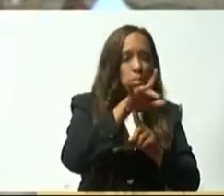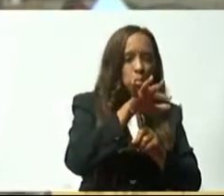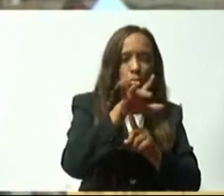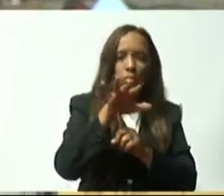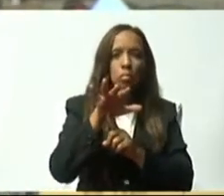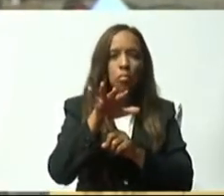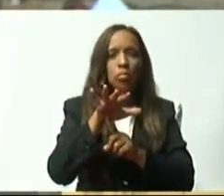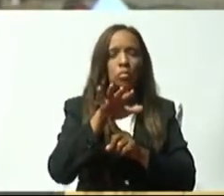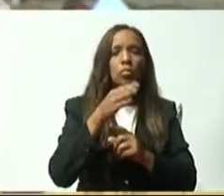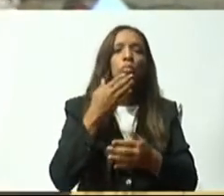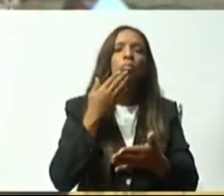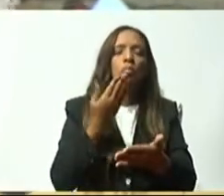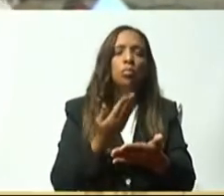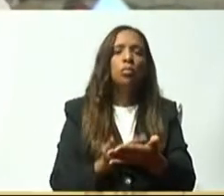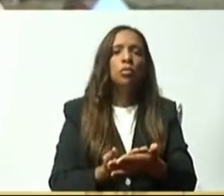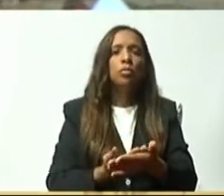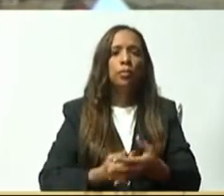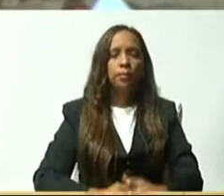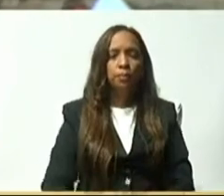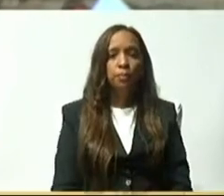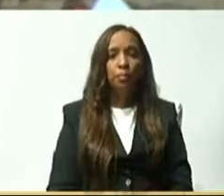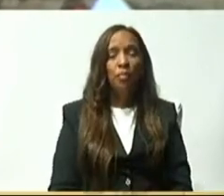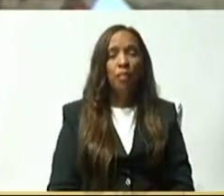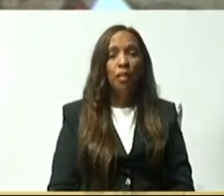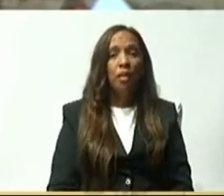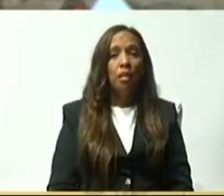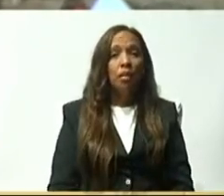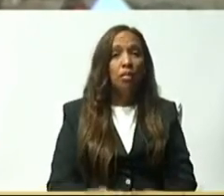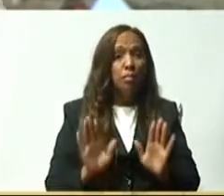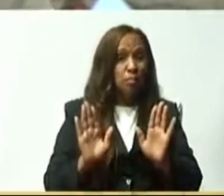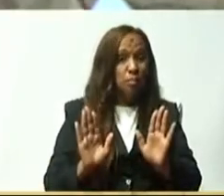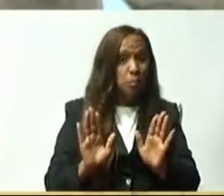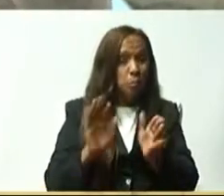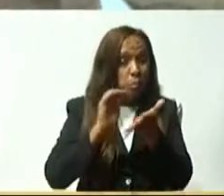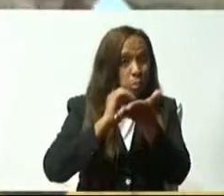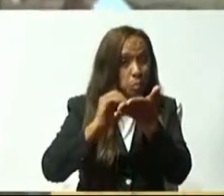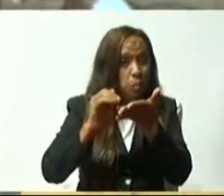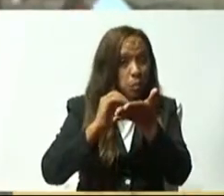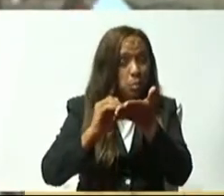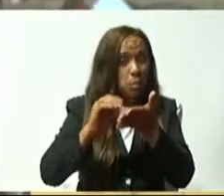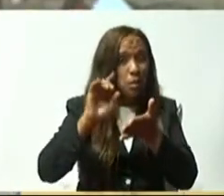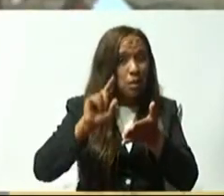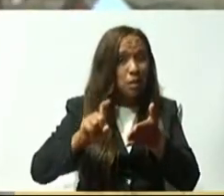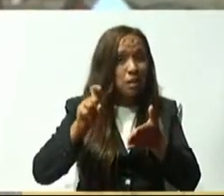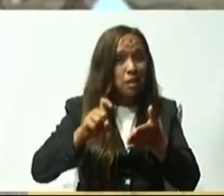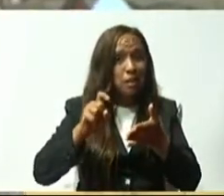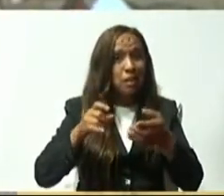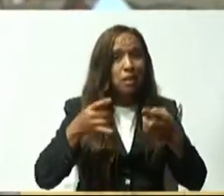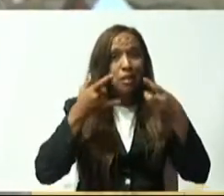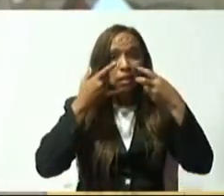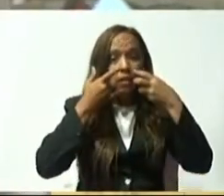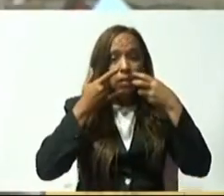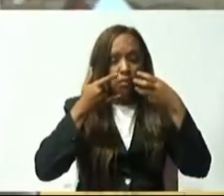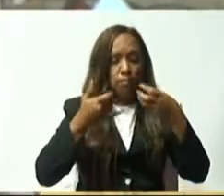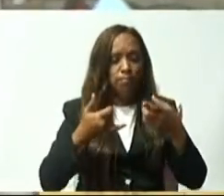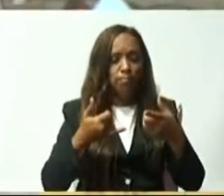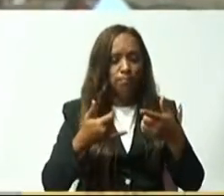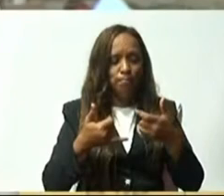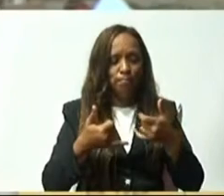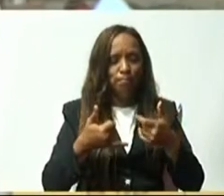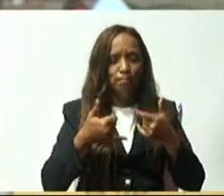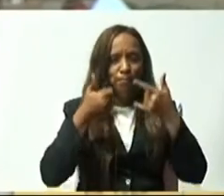presidente, que me permita quitarme la mascarilla para que toda la sociedad, adelante, y el pueblo